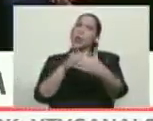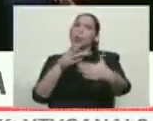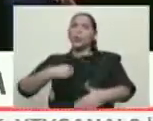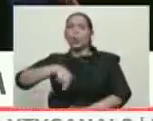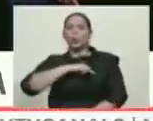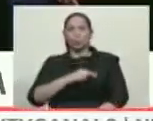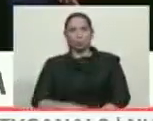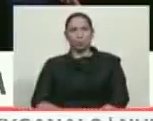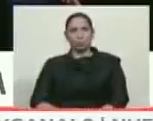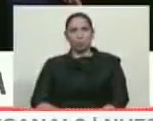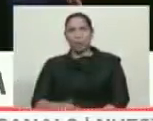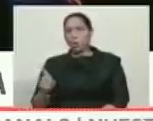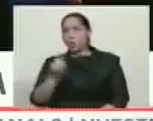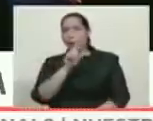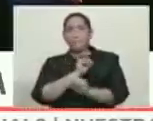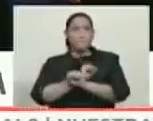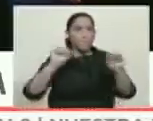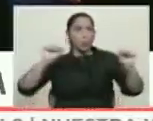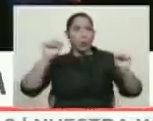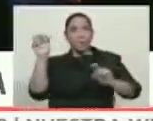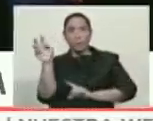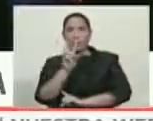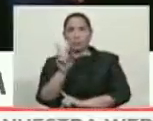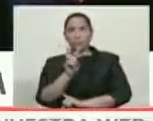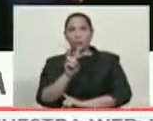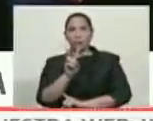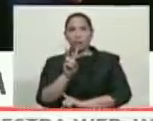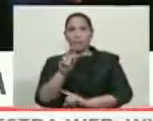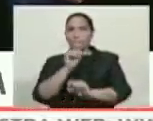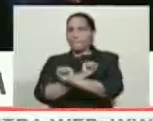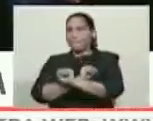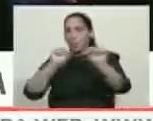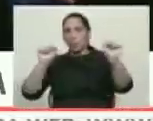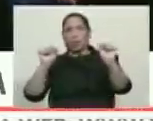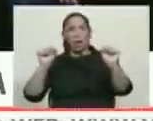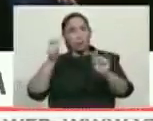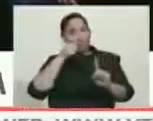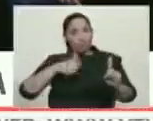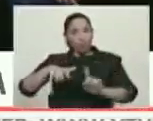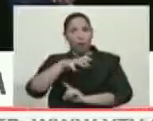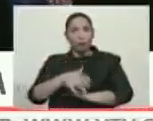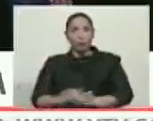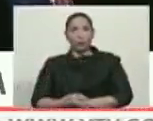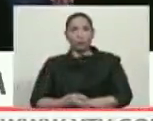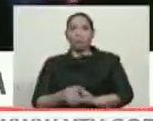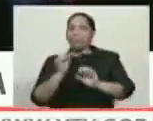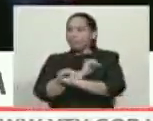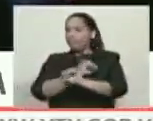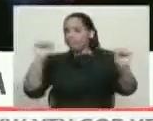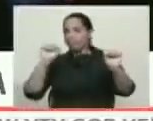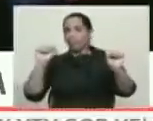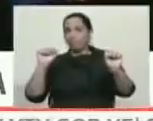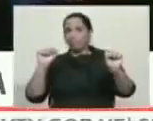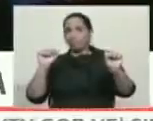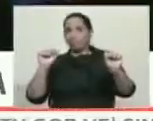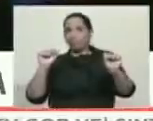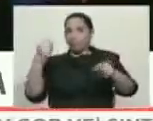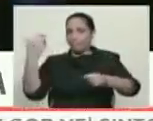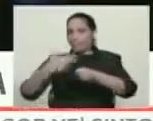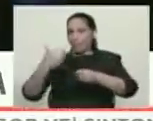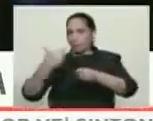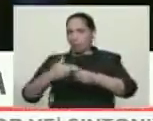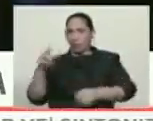nosotros? No podrán con Venezuela, no podrán con nuestro pueblo y tampoco podrán con Petróleos